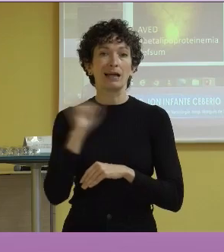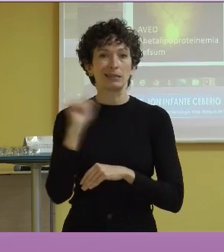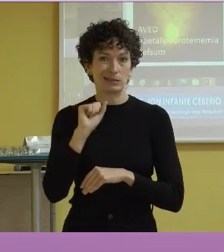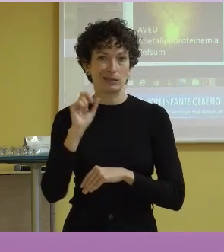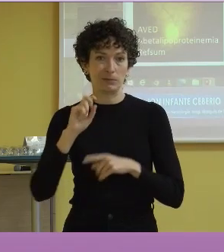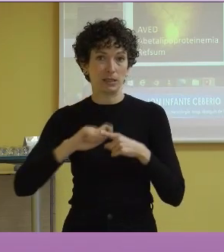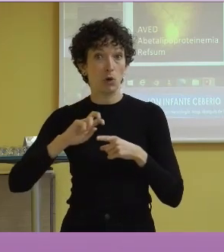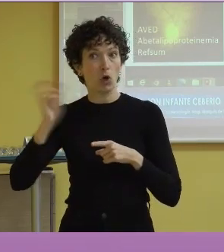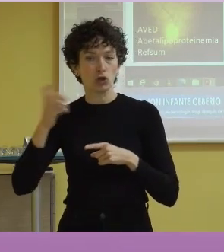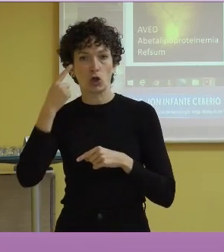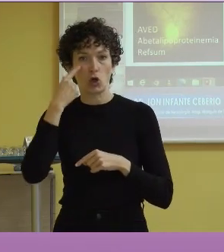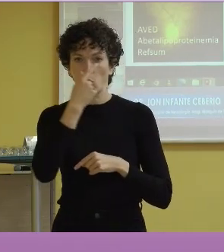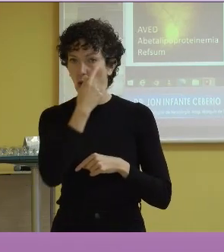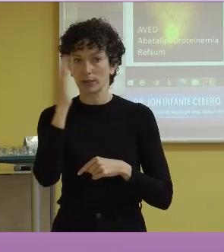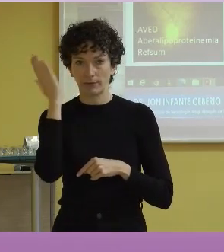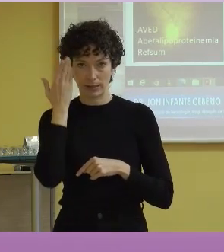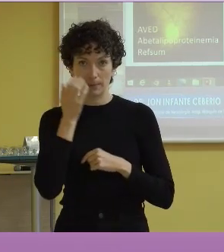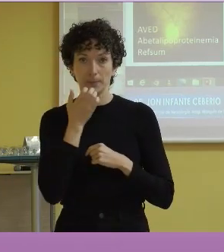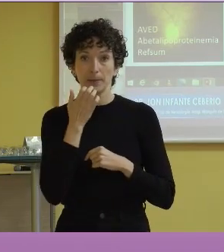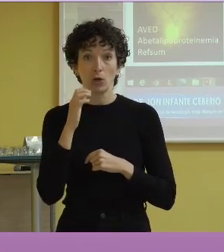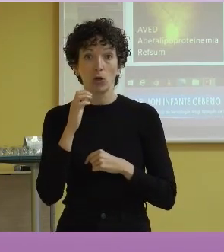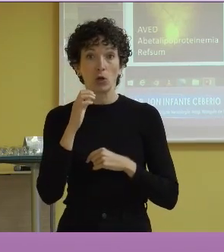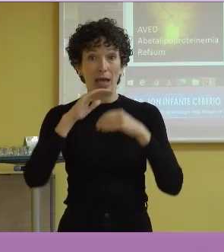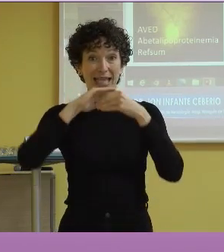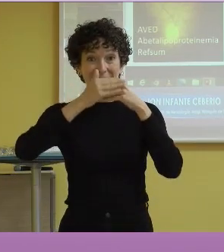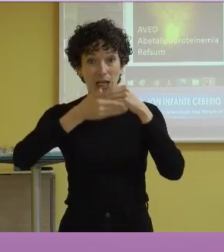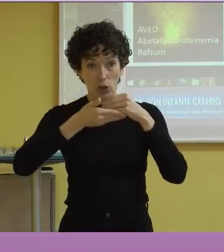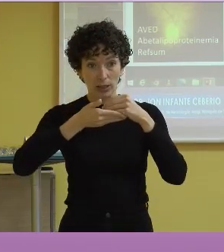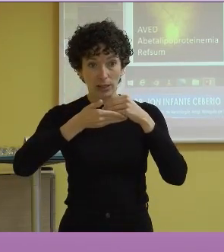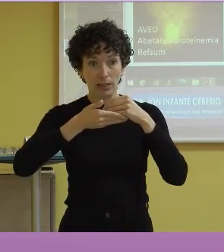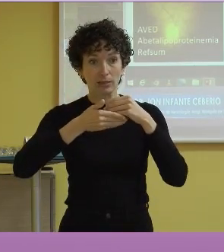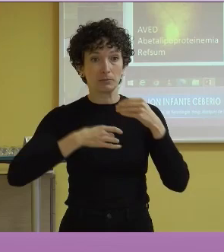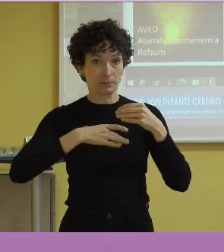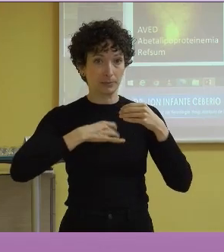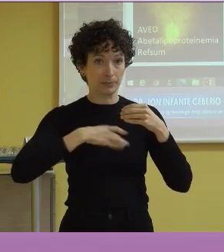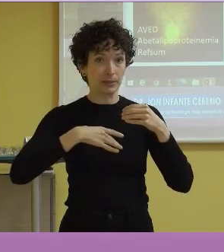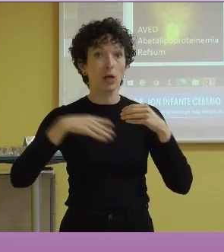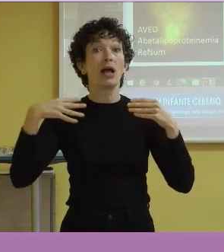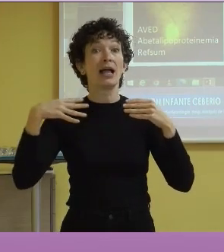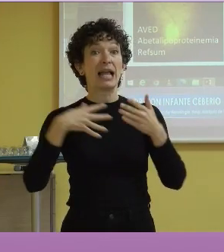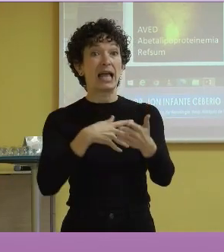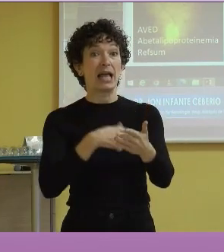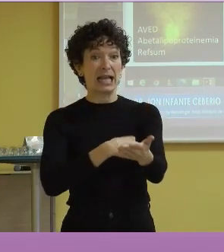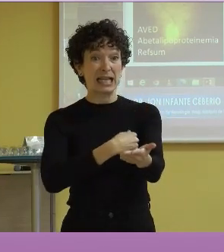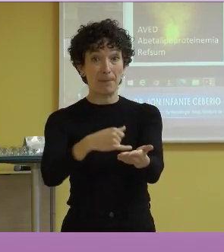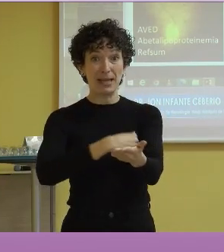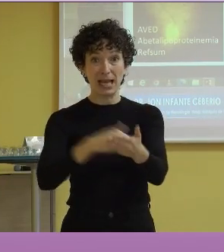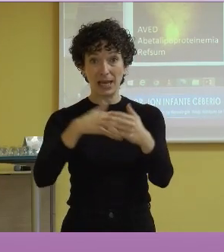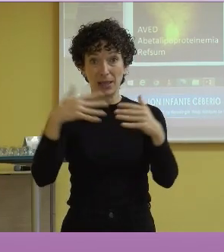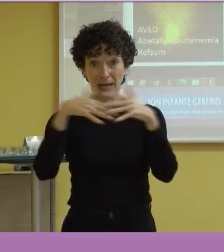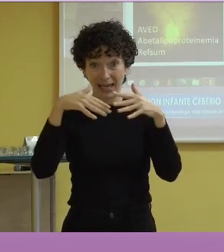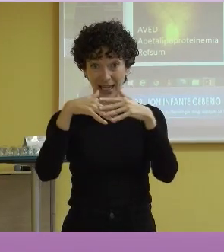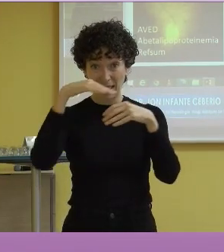pacientes se ve en la esclerótica pues una red, ¿no?, de capilares, que llamamos telangiectasias, que es el